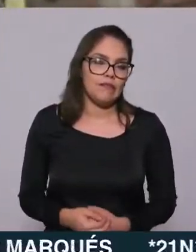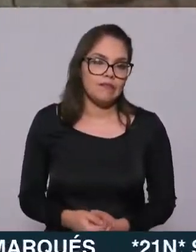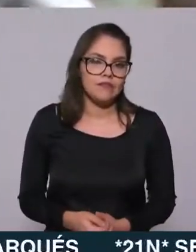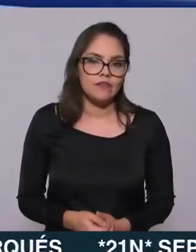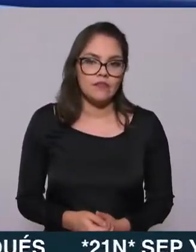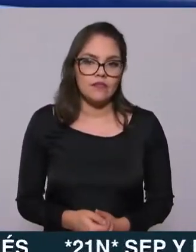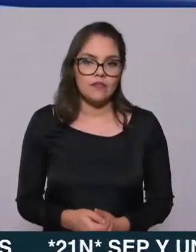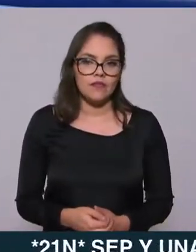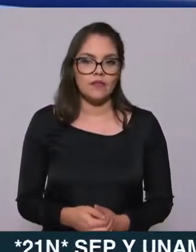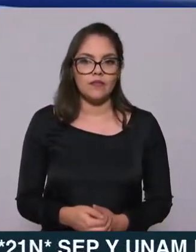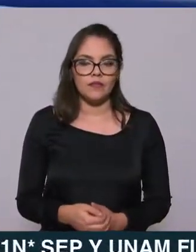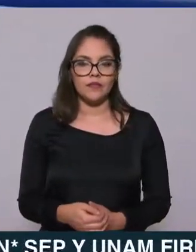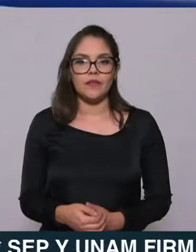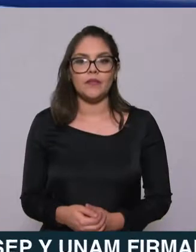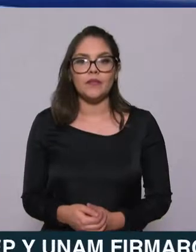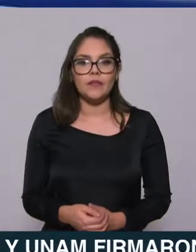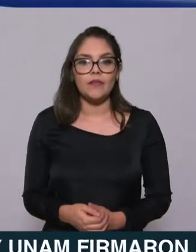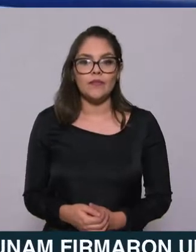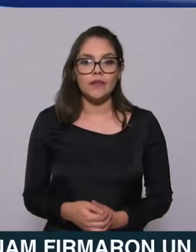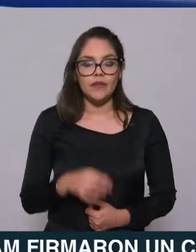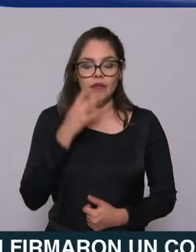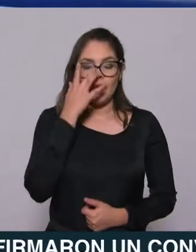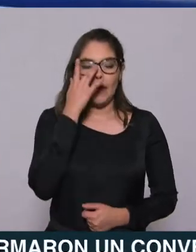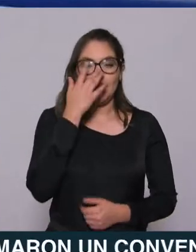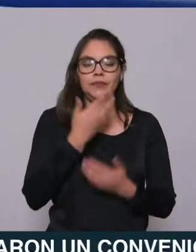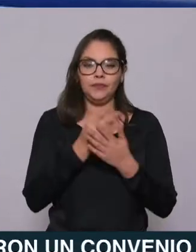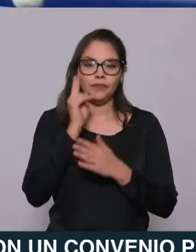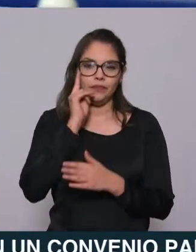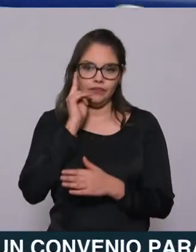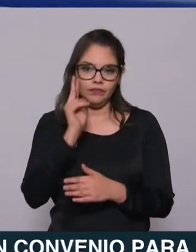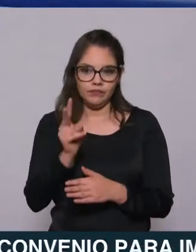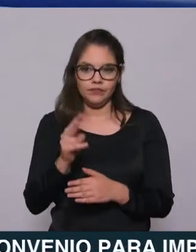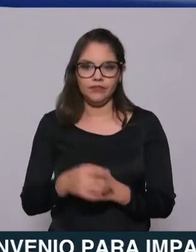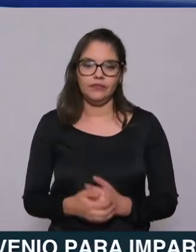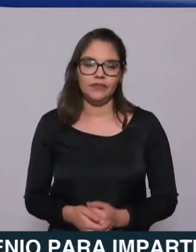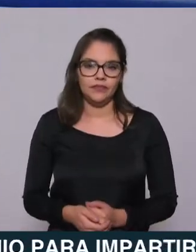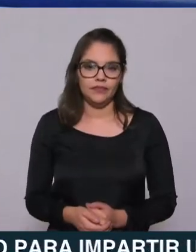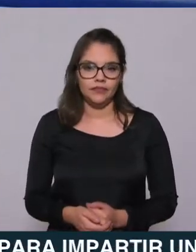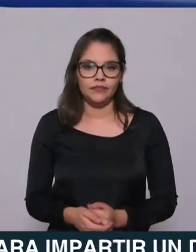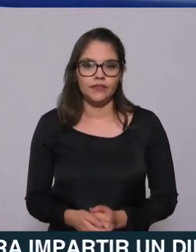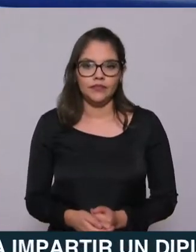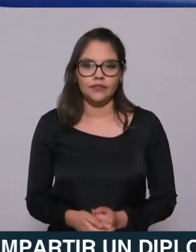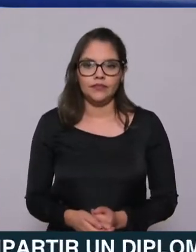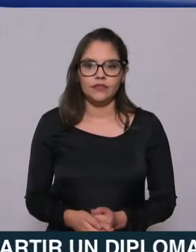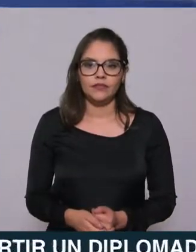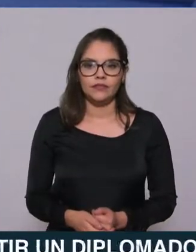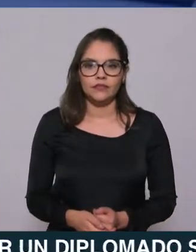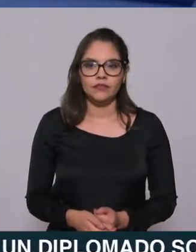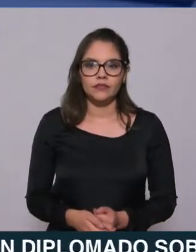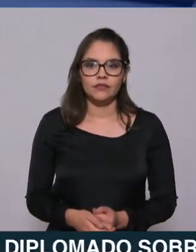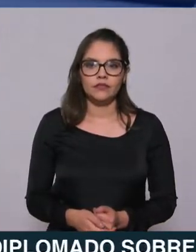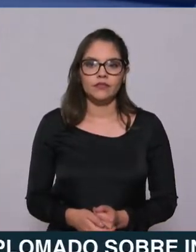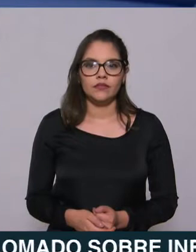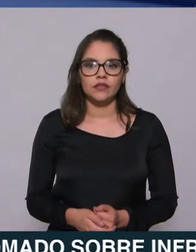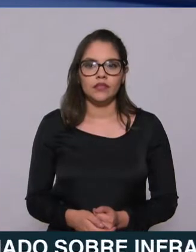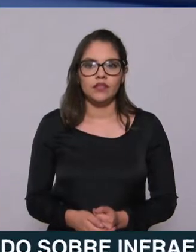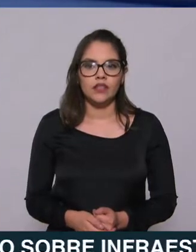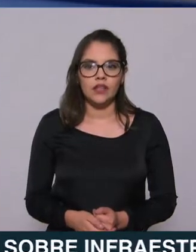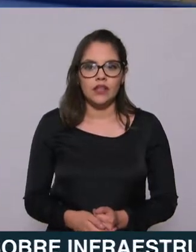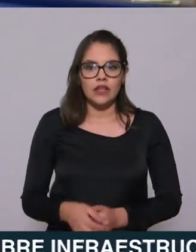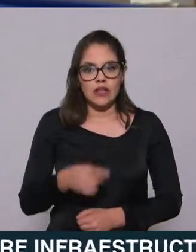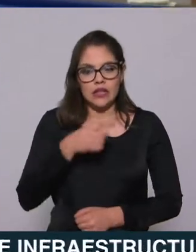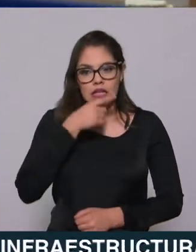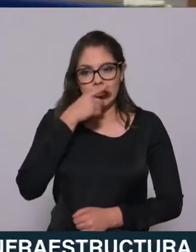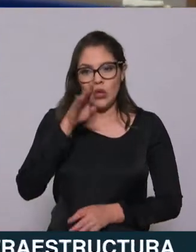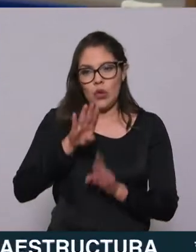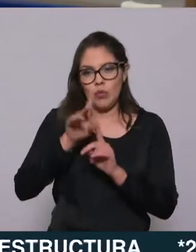ahora sí, vamos a tirar esta tabla. Entonces quedamos que estamos en